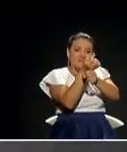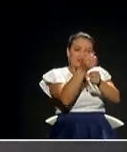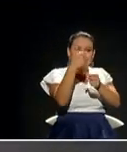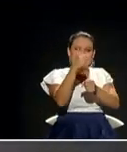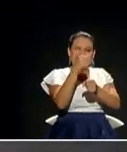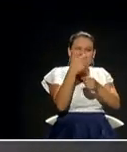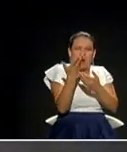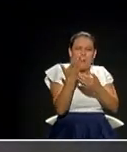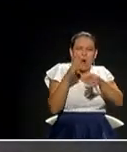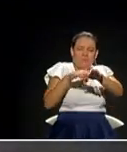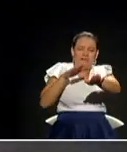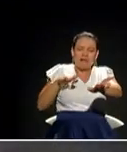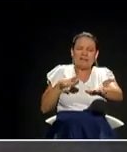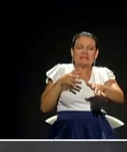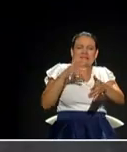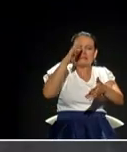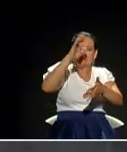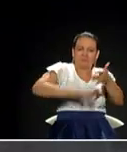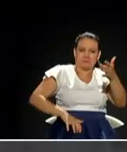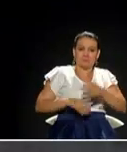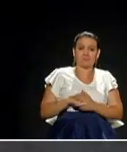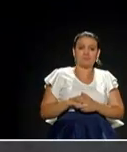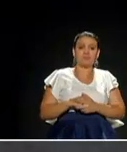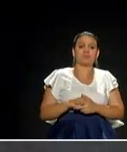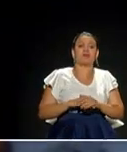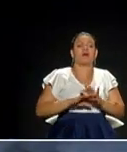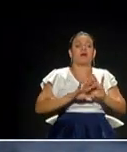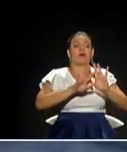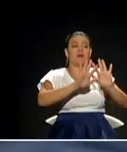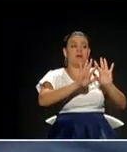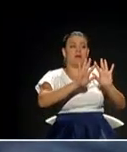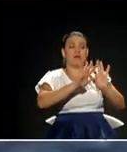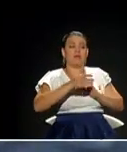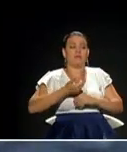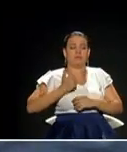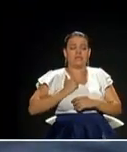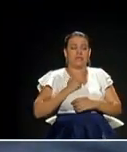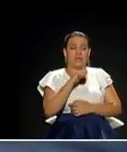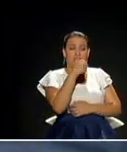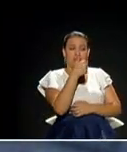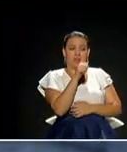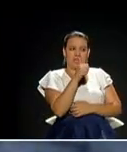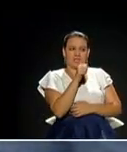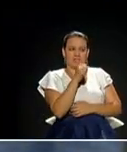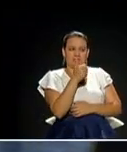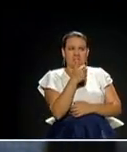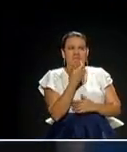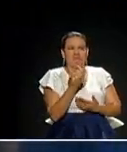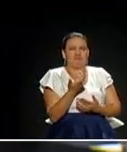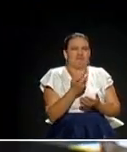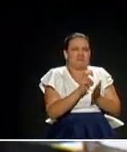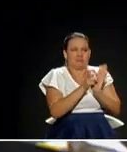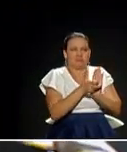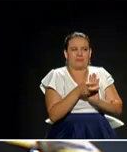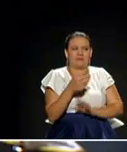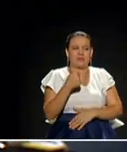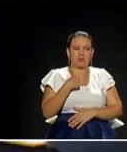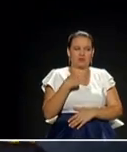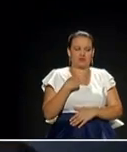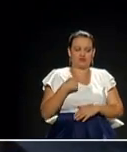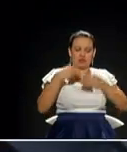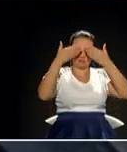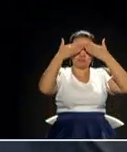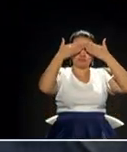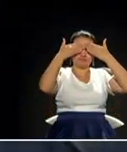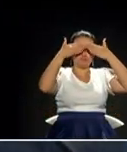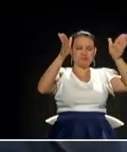bueno voy a aprovechar unos cuantos segundos para responder a esas cosas que cambiaría para gobernar bien yo soy ante todo un demócrata una persona